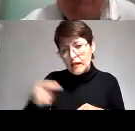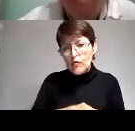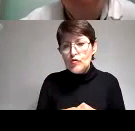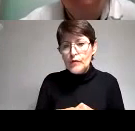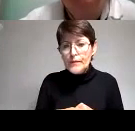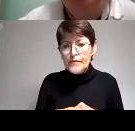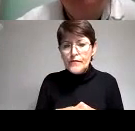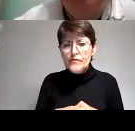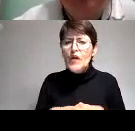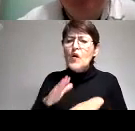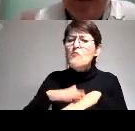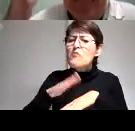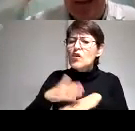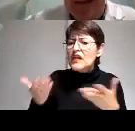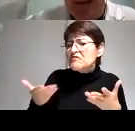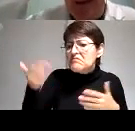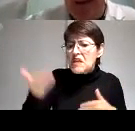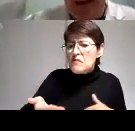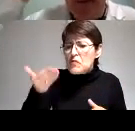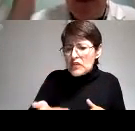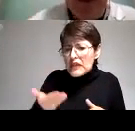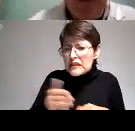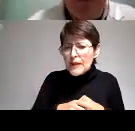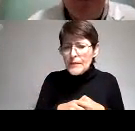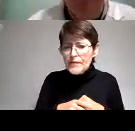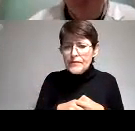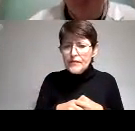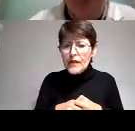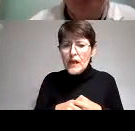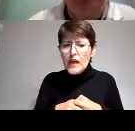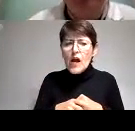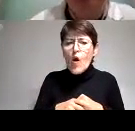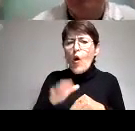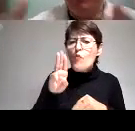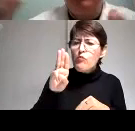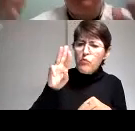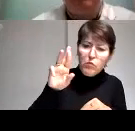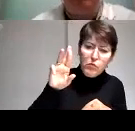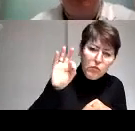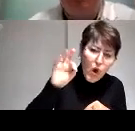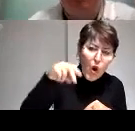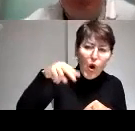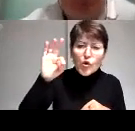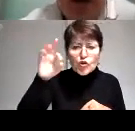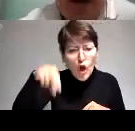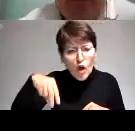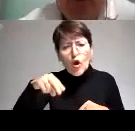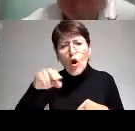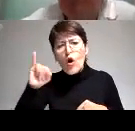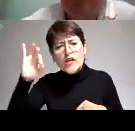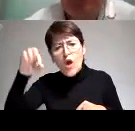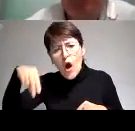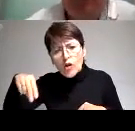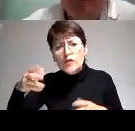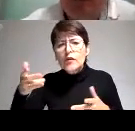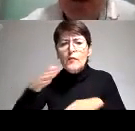¿Por qué puede resultar importante la presencia de un ion, de un protón? Es decir, así a simple vista pues uno piensa, pues una carga positiva